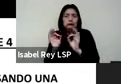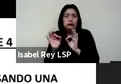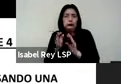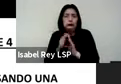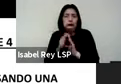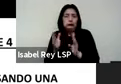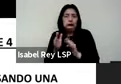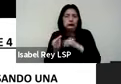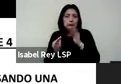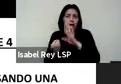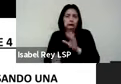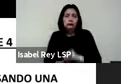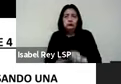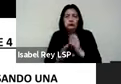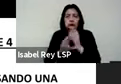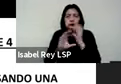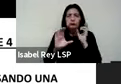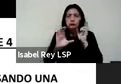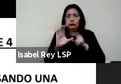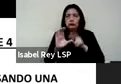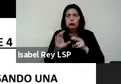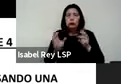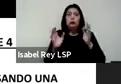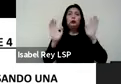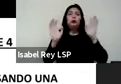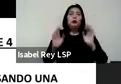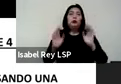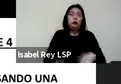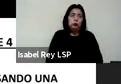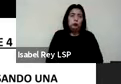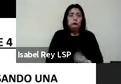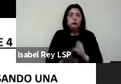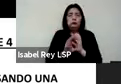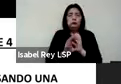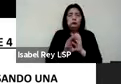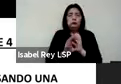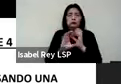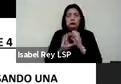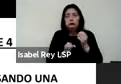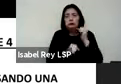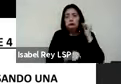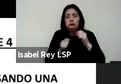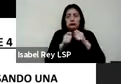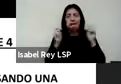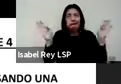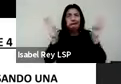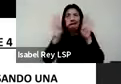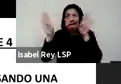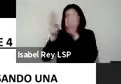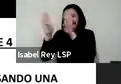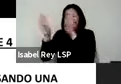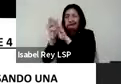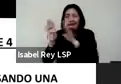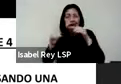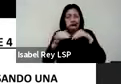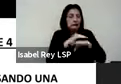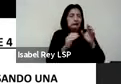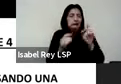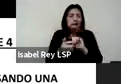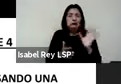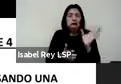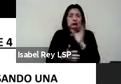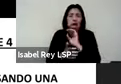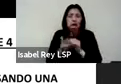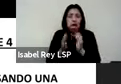El transporte público, ni qué decir, pues, ¿no? Una combi, un ómnibus con las ventanas cerradas y la gente adentro, todos ahí